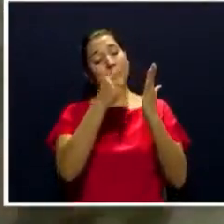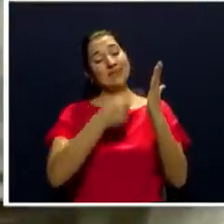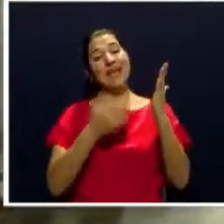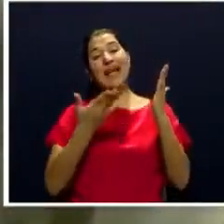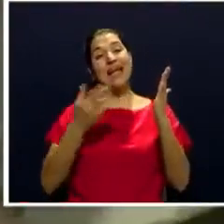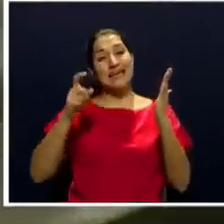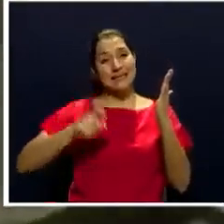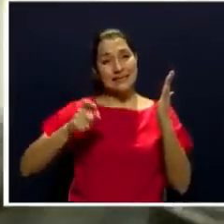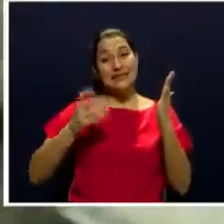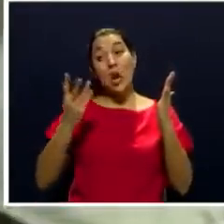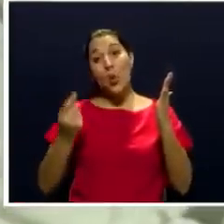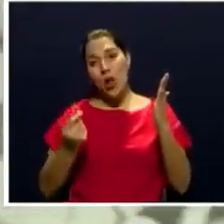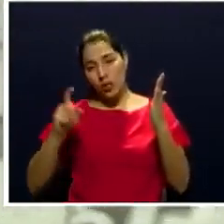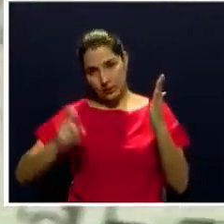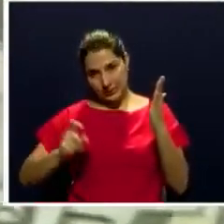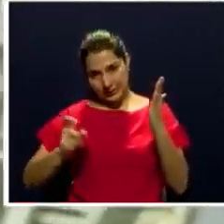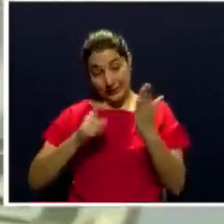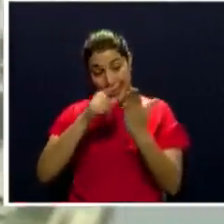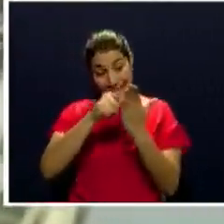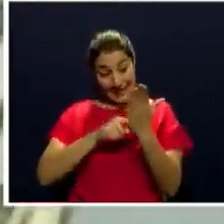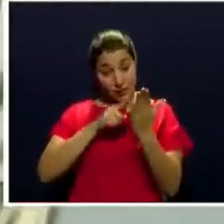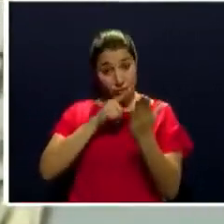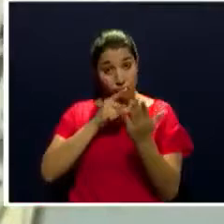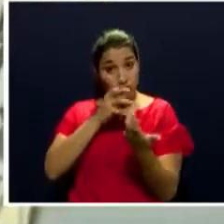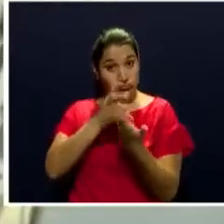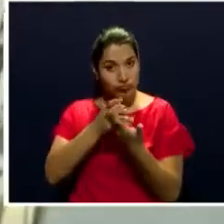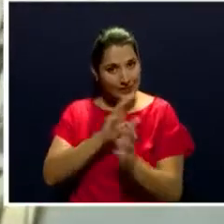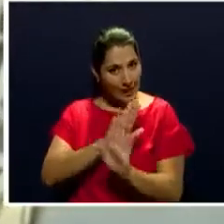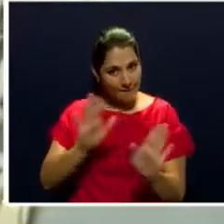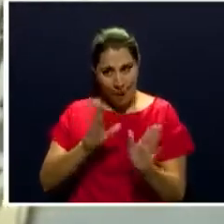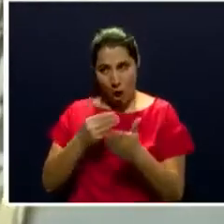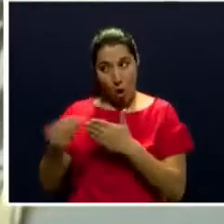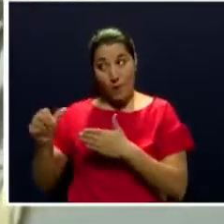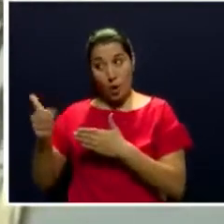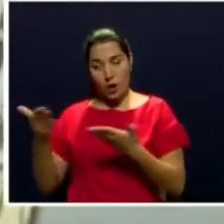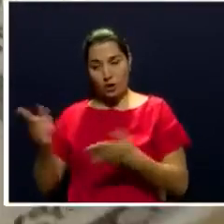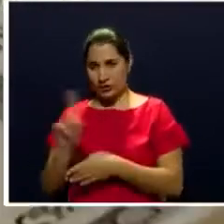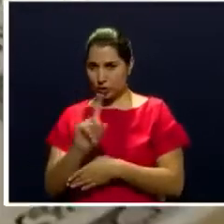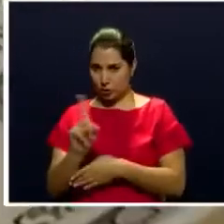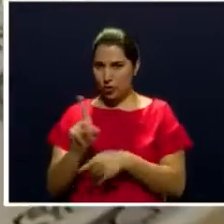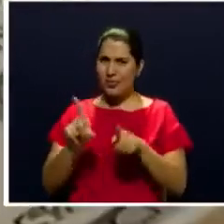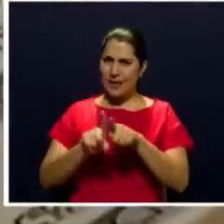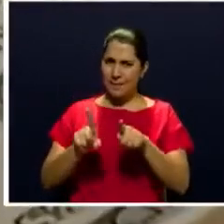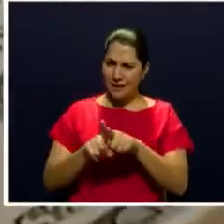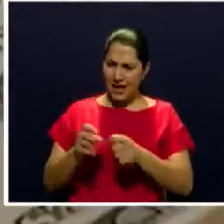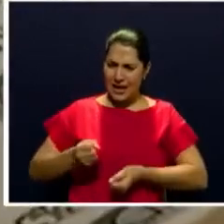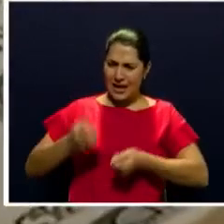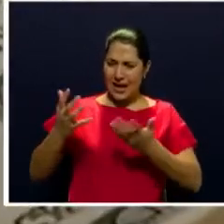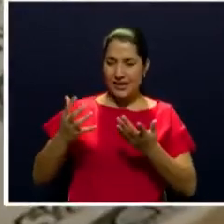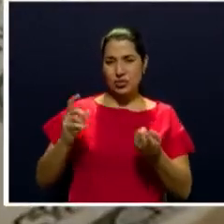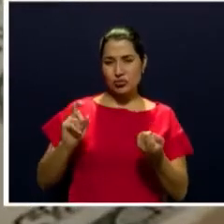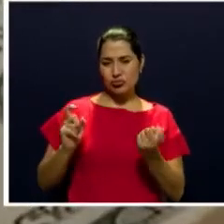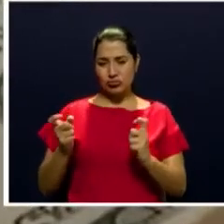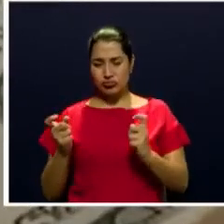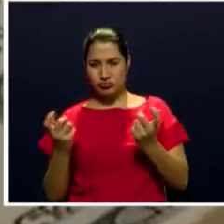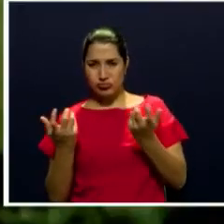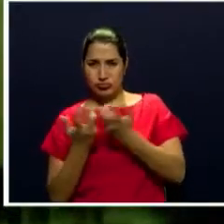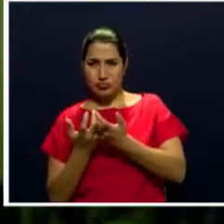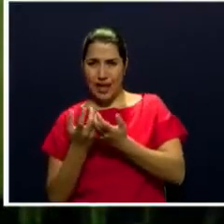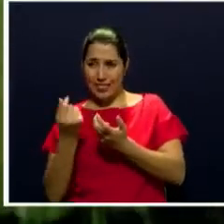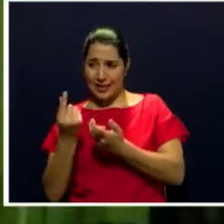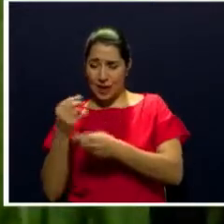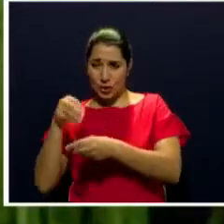respectivas cantidades. Organice su presupuesto familiar, determine los ingresos y ajuste los gastos a esos ingresos. Y si